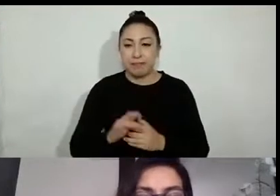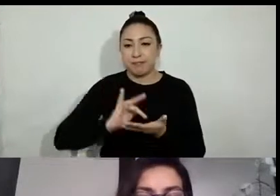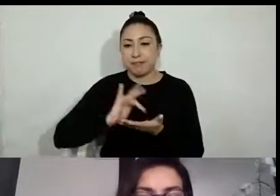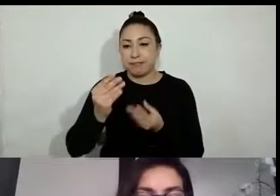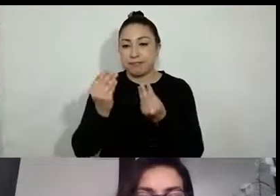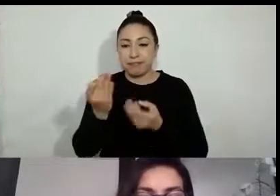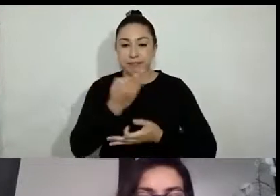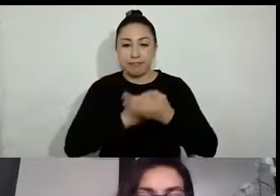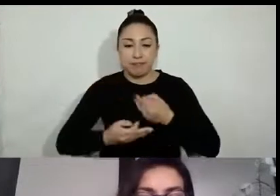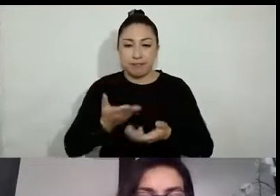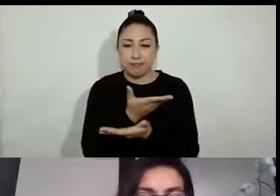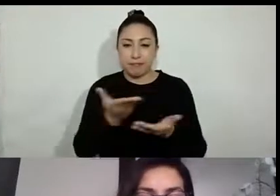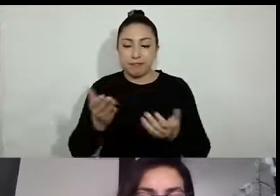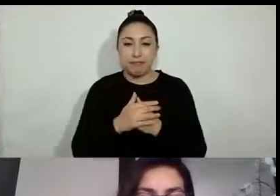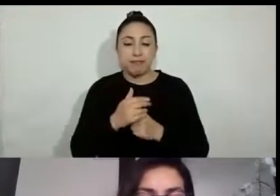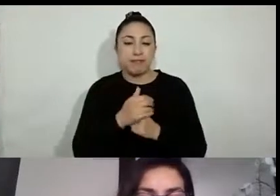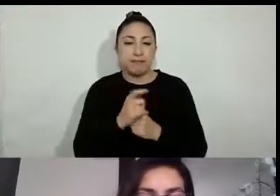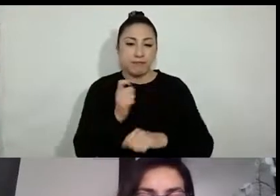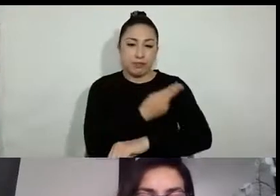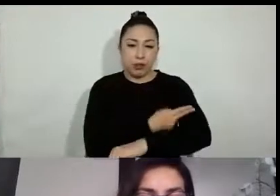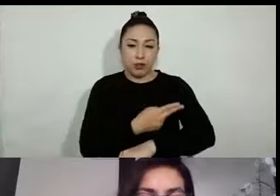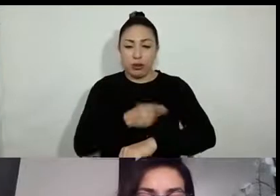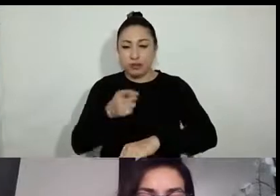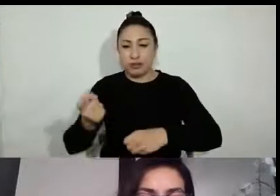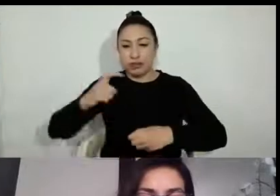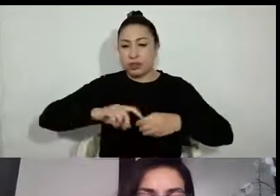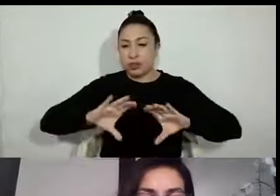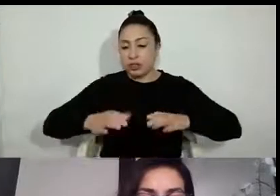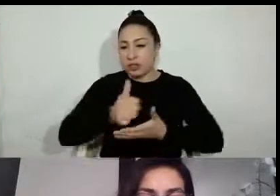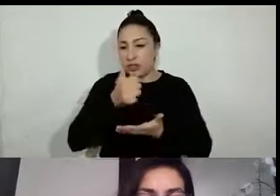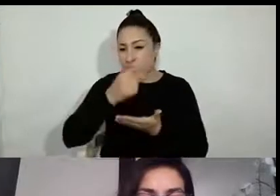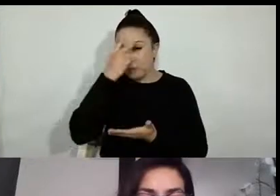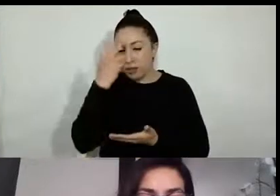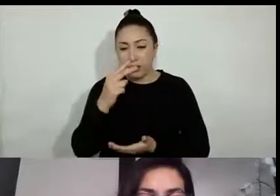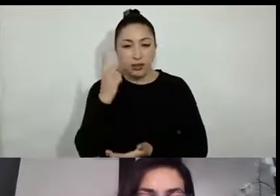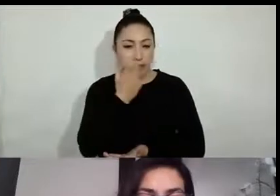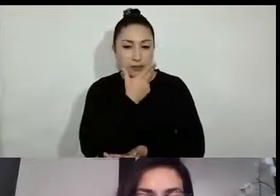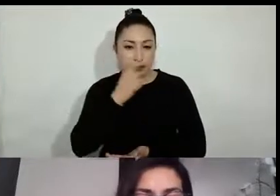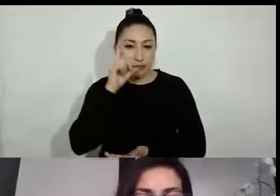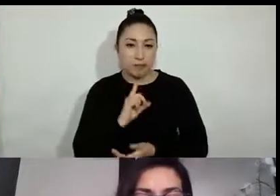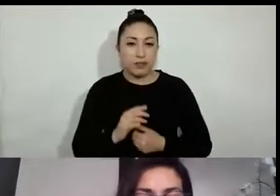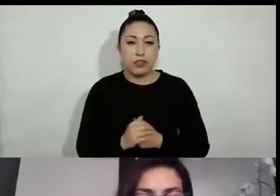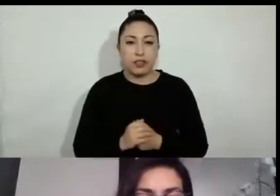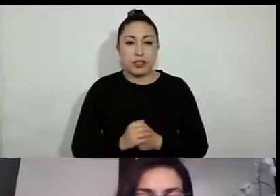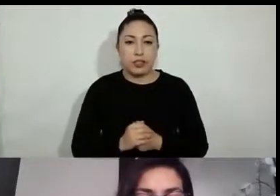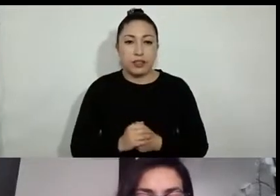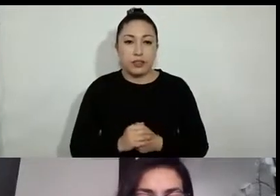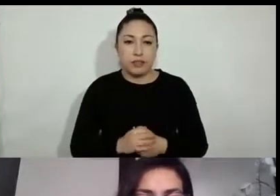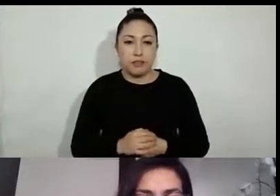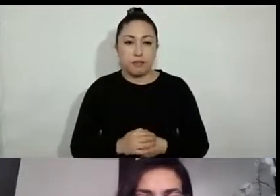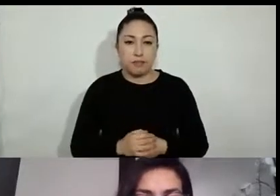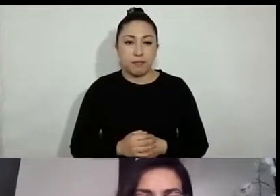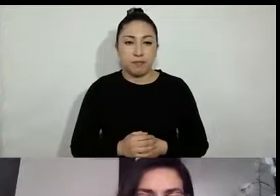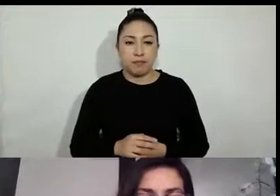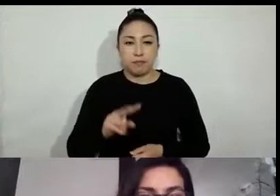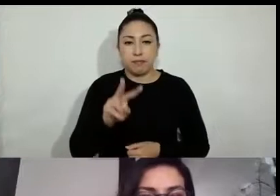honorables miembros del Congreso de la Ciudad de México. Es una atención el que